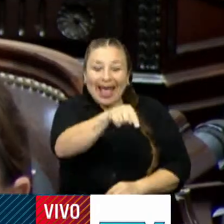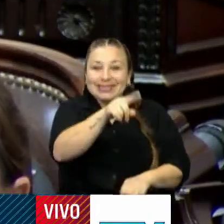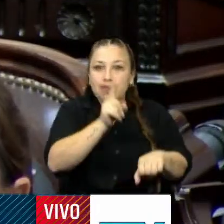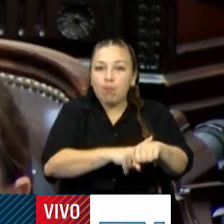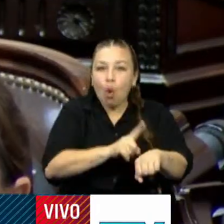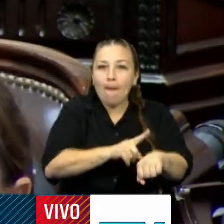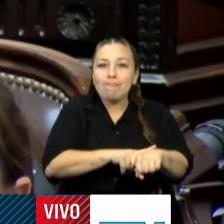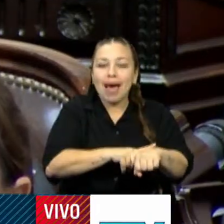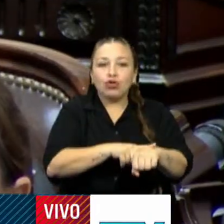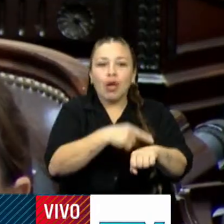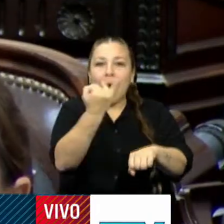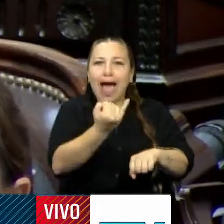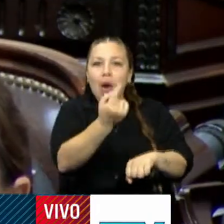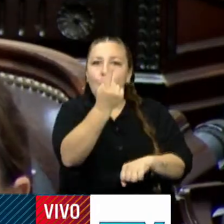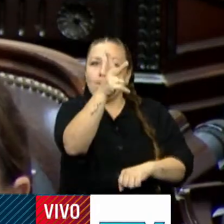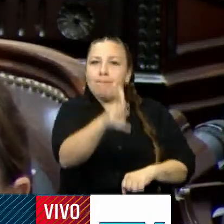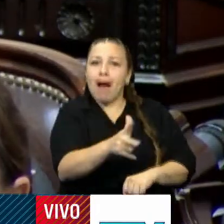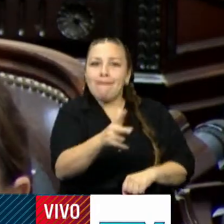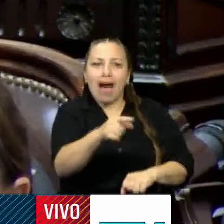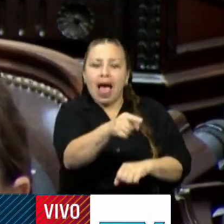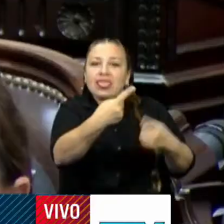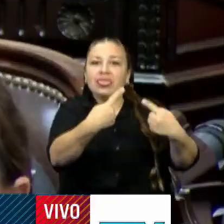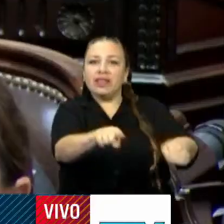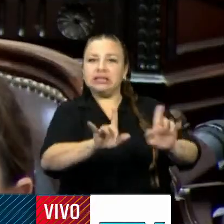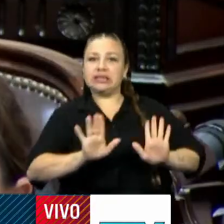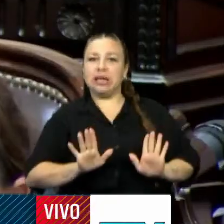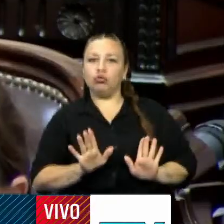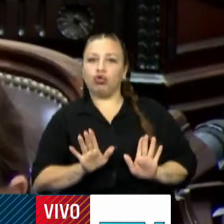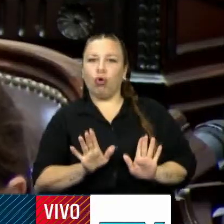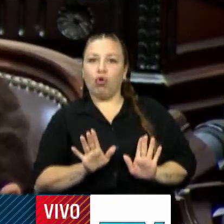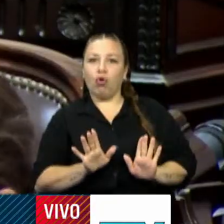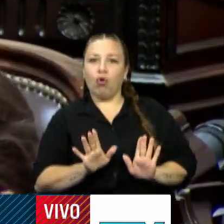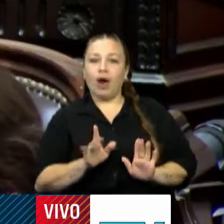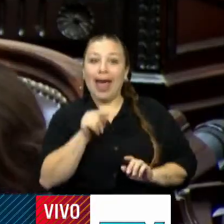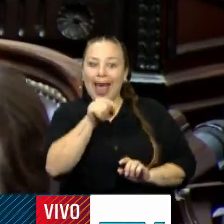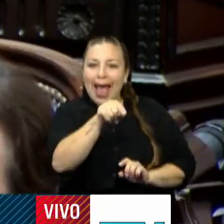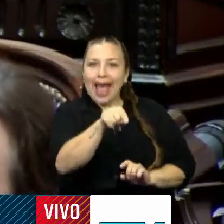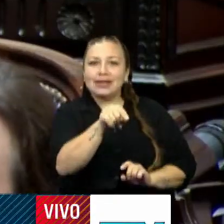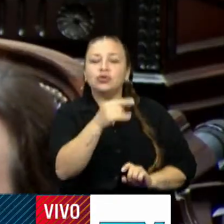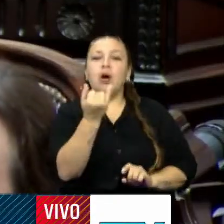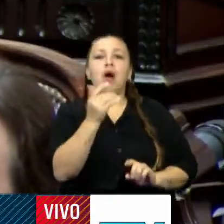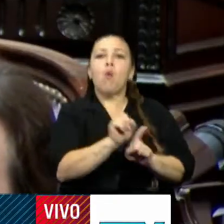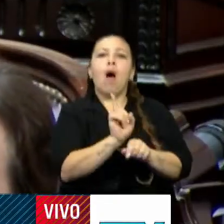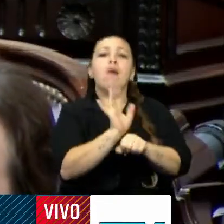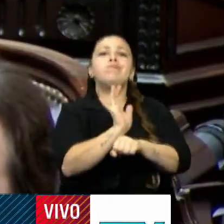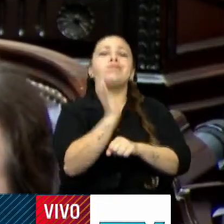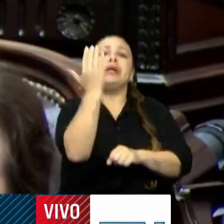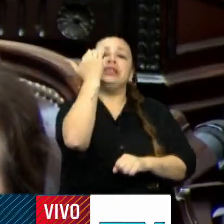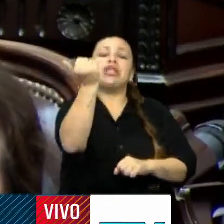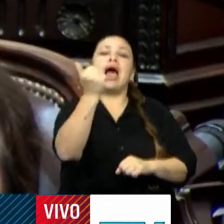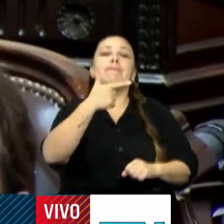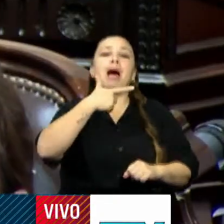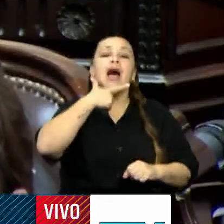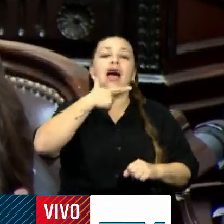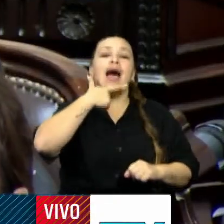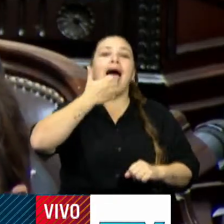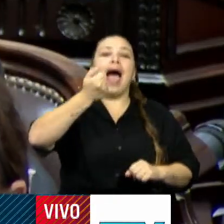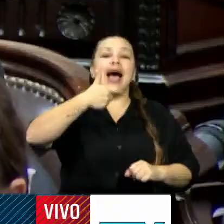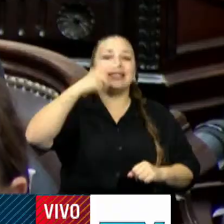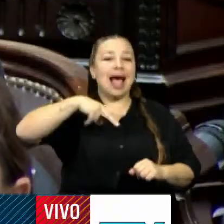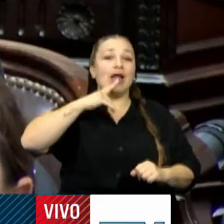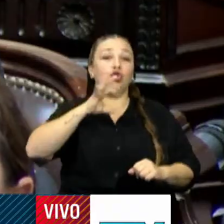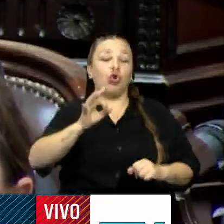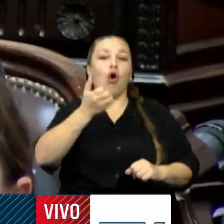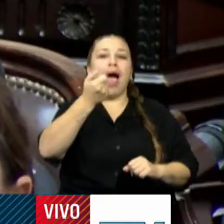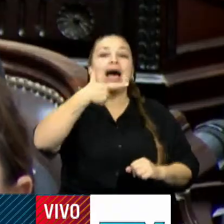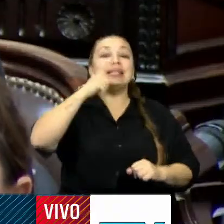momento que algo distinto estaba ocurriendo. Se llamó como el Santo de Asís,